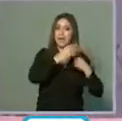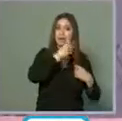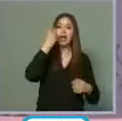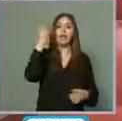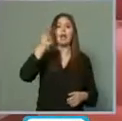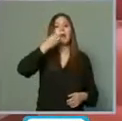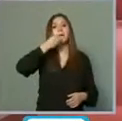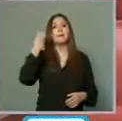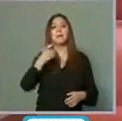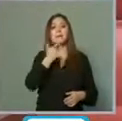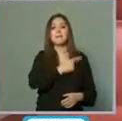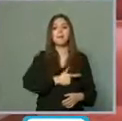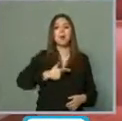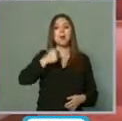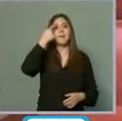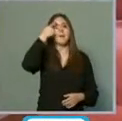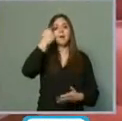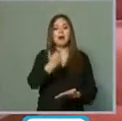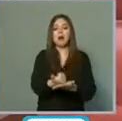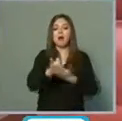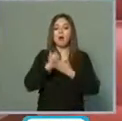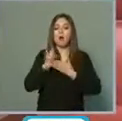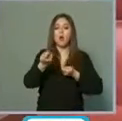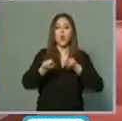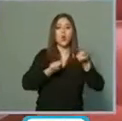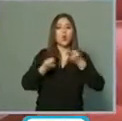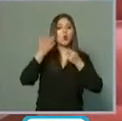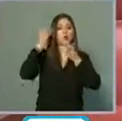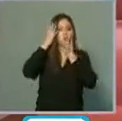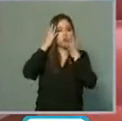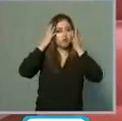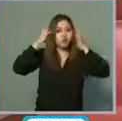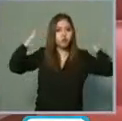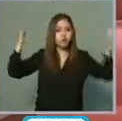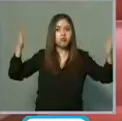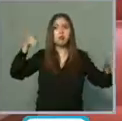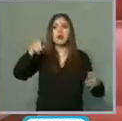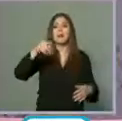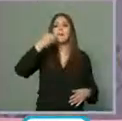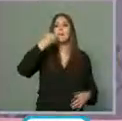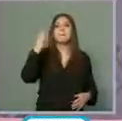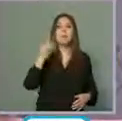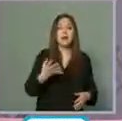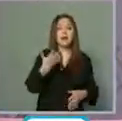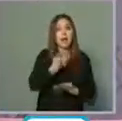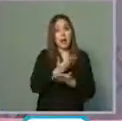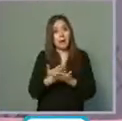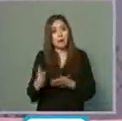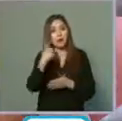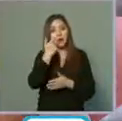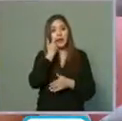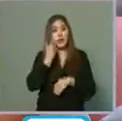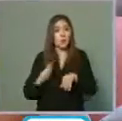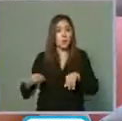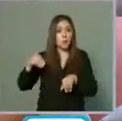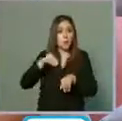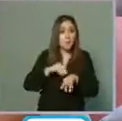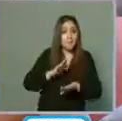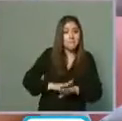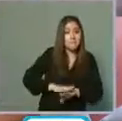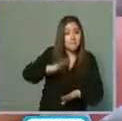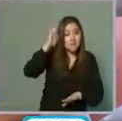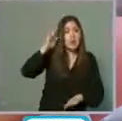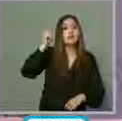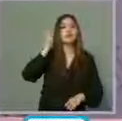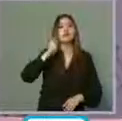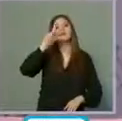para controlar el frizz, que además huele a coco y es maravillosa. Y si todavía quieren nutrir un poco más, porque también recordemos lo mismo, pues que con